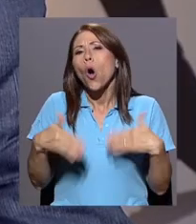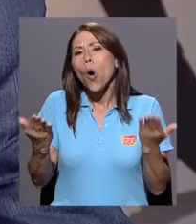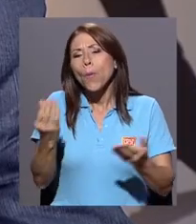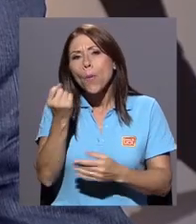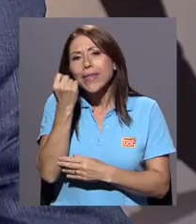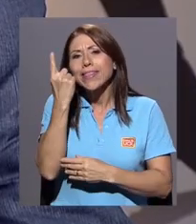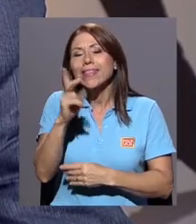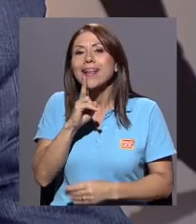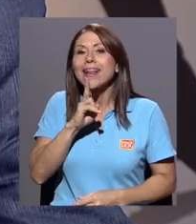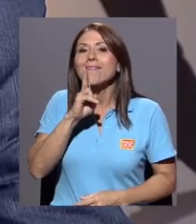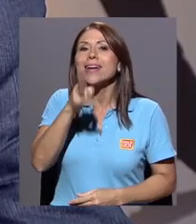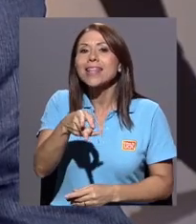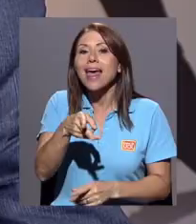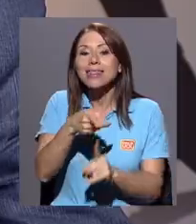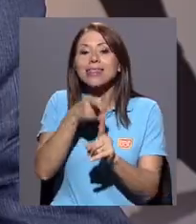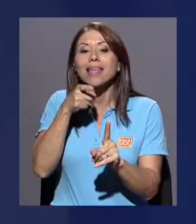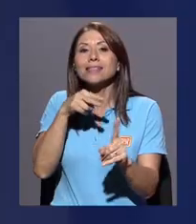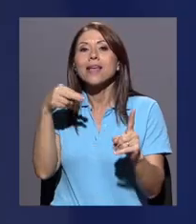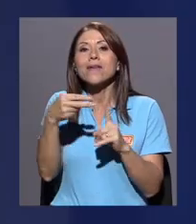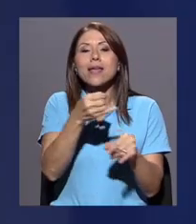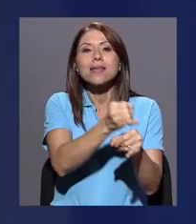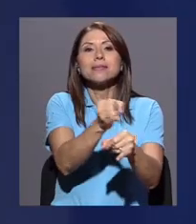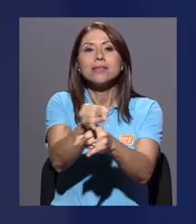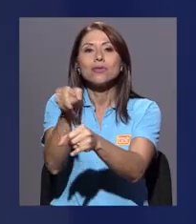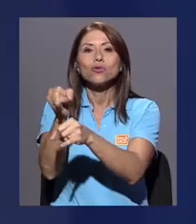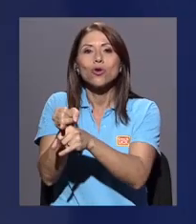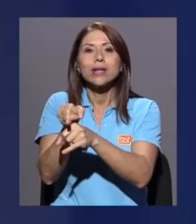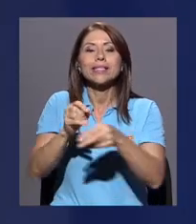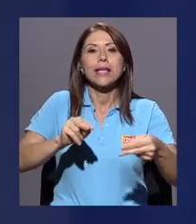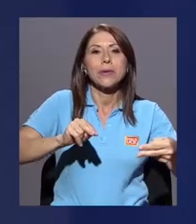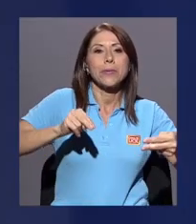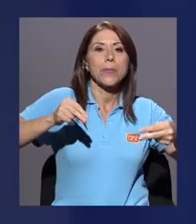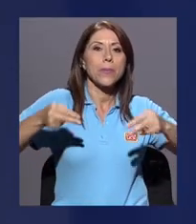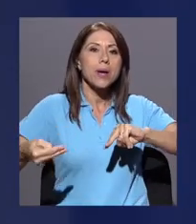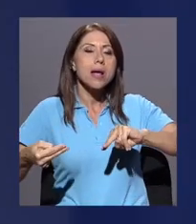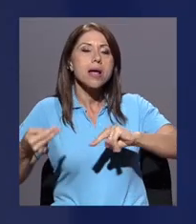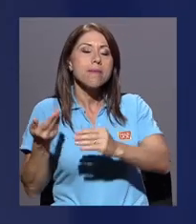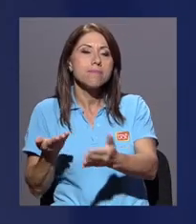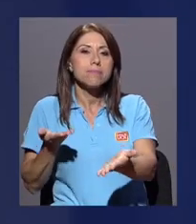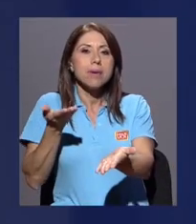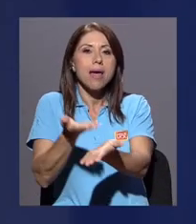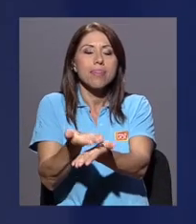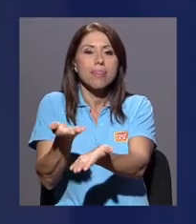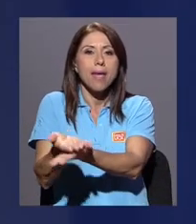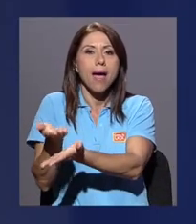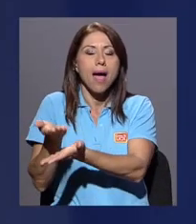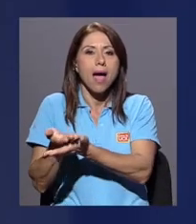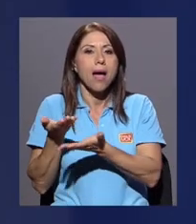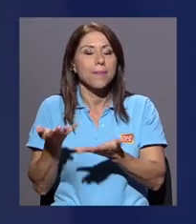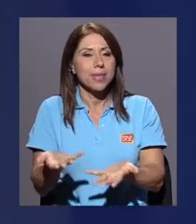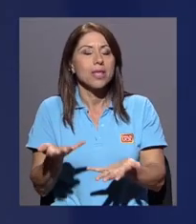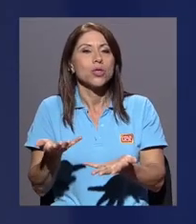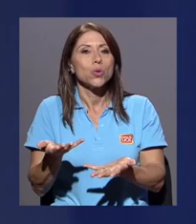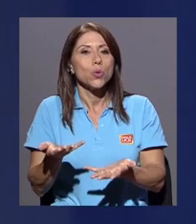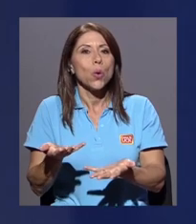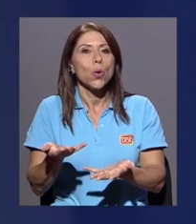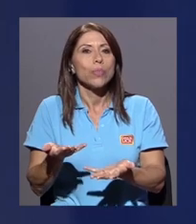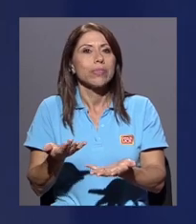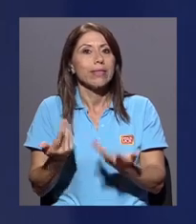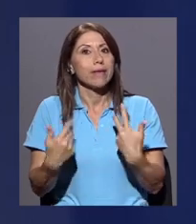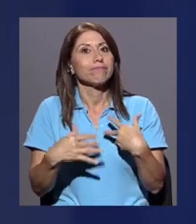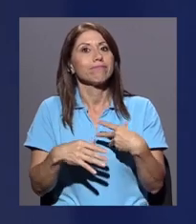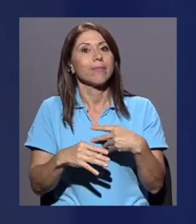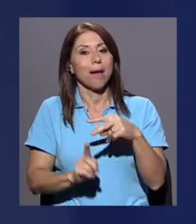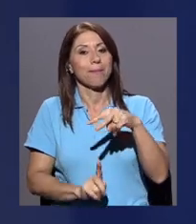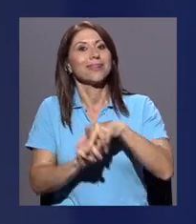la verdad desde las instituciones versus el planteamiento de, en este caso, la